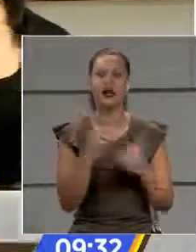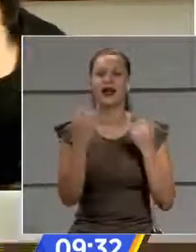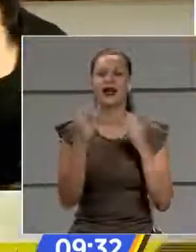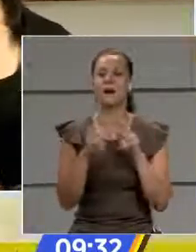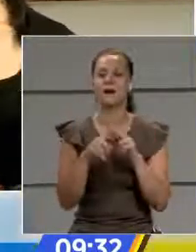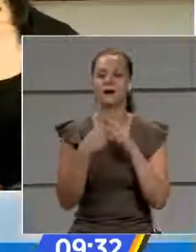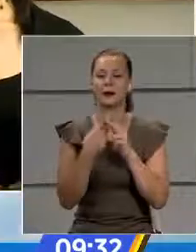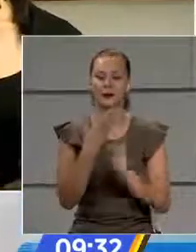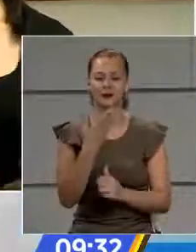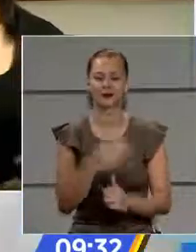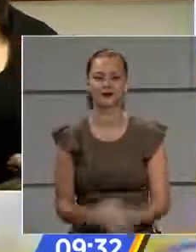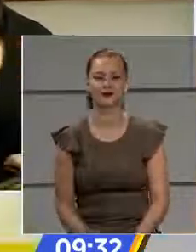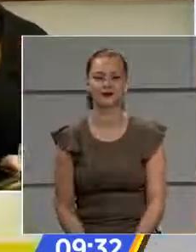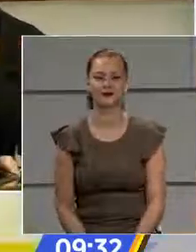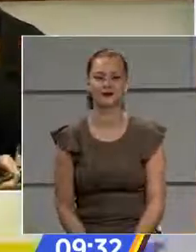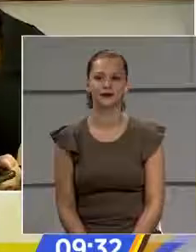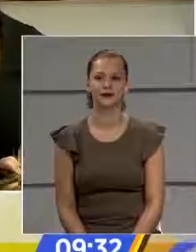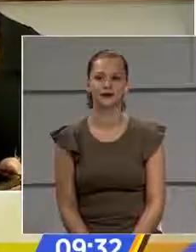Empezamos.